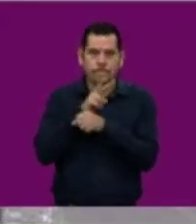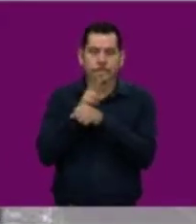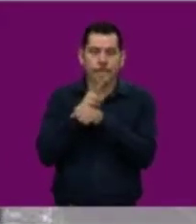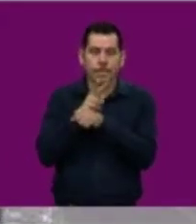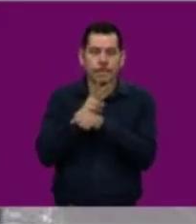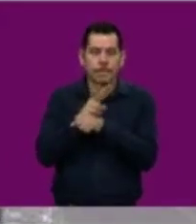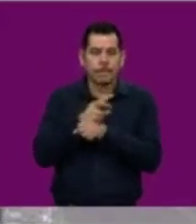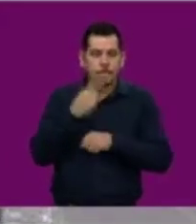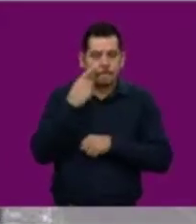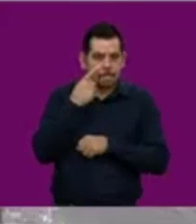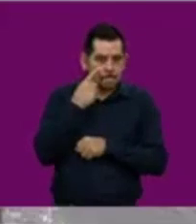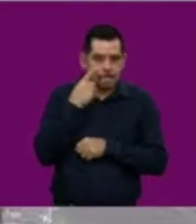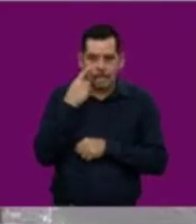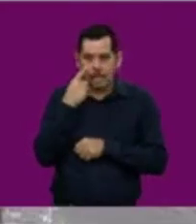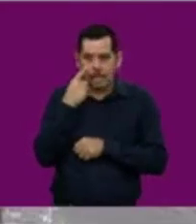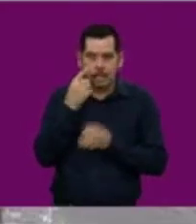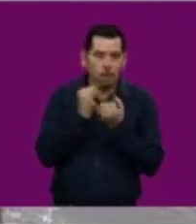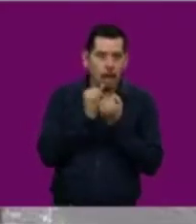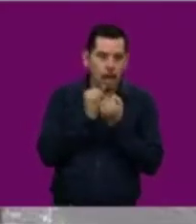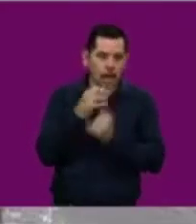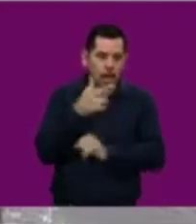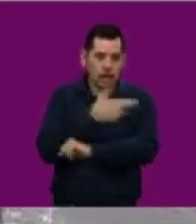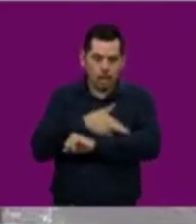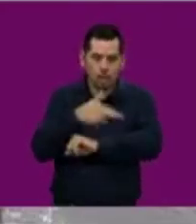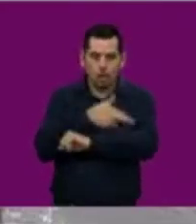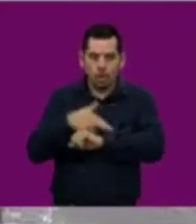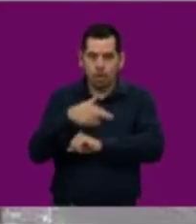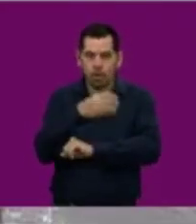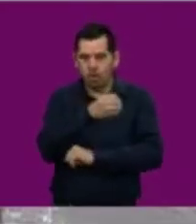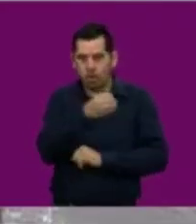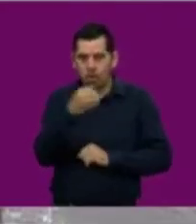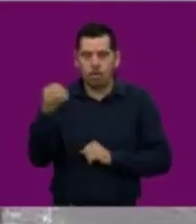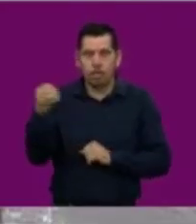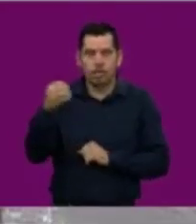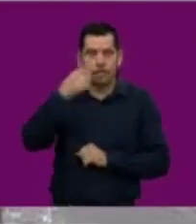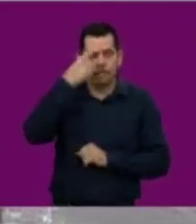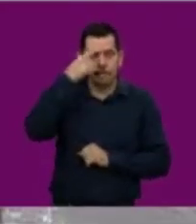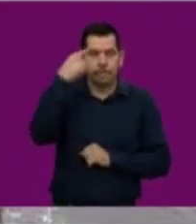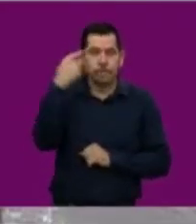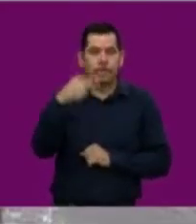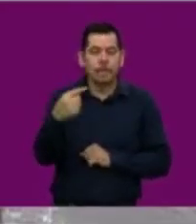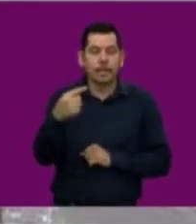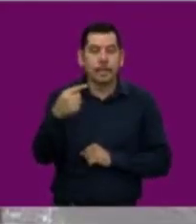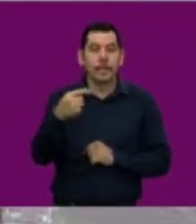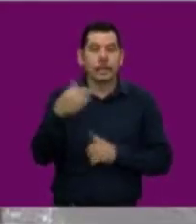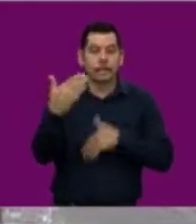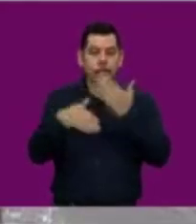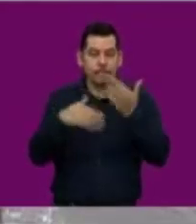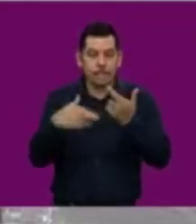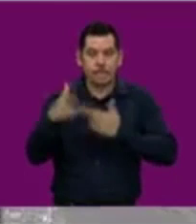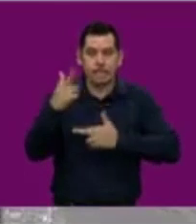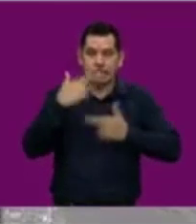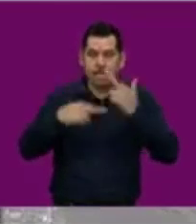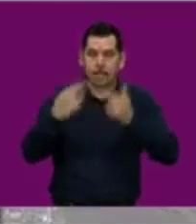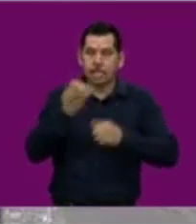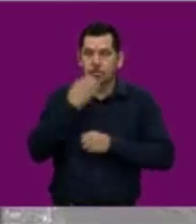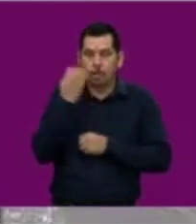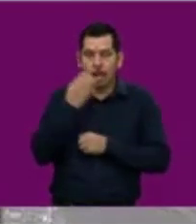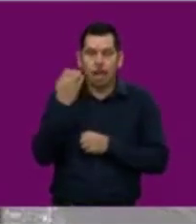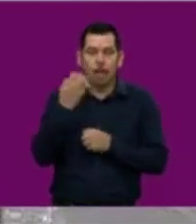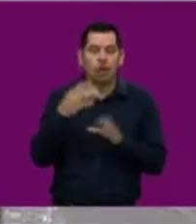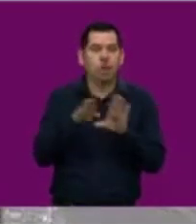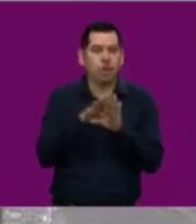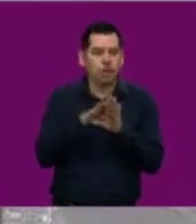observando planeando y organizando para que el ingreso del ciclo escolar nuevo sea en